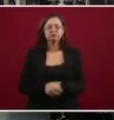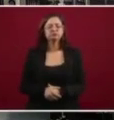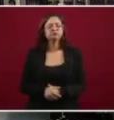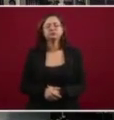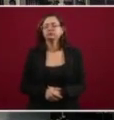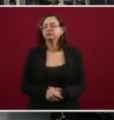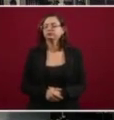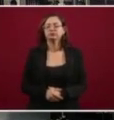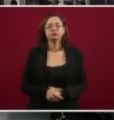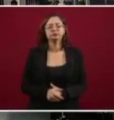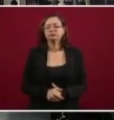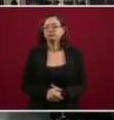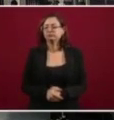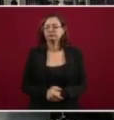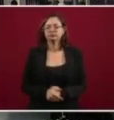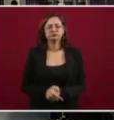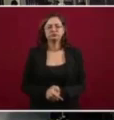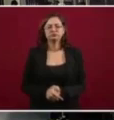No. Es que